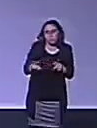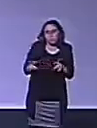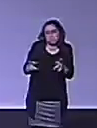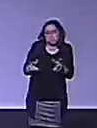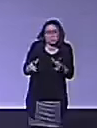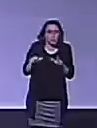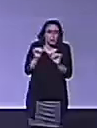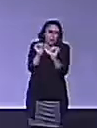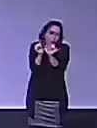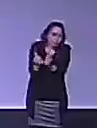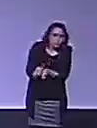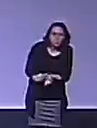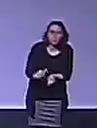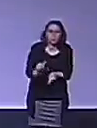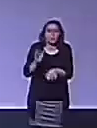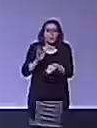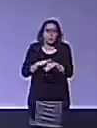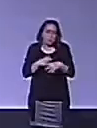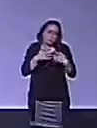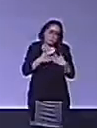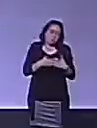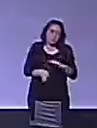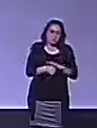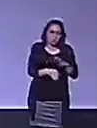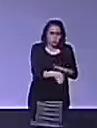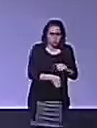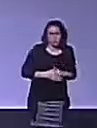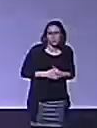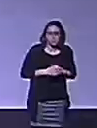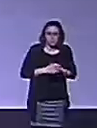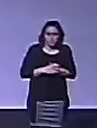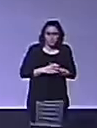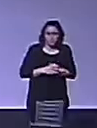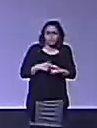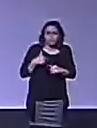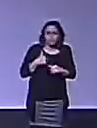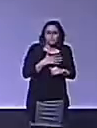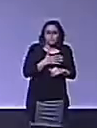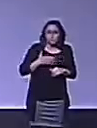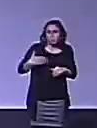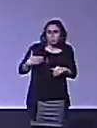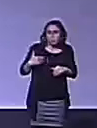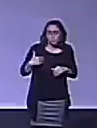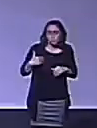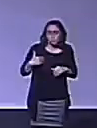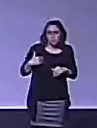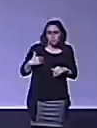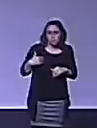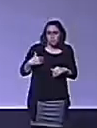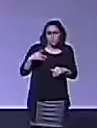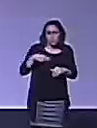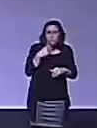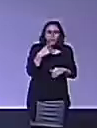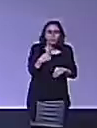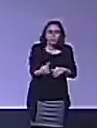No puedo terminar sin remarcar el papel que